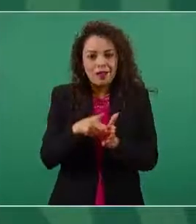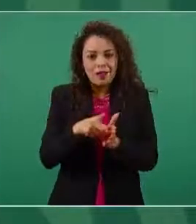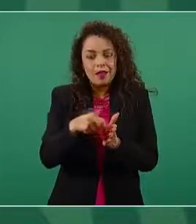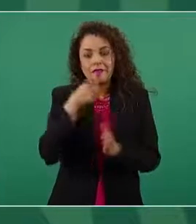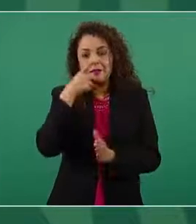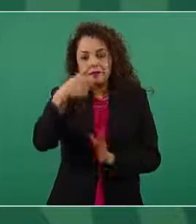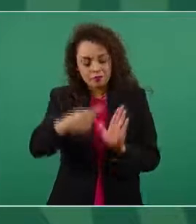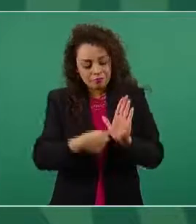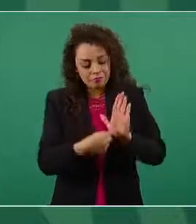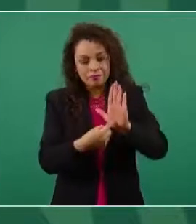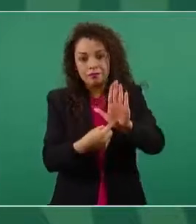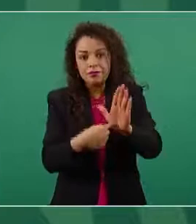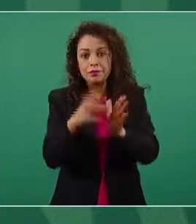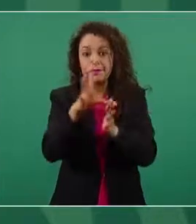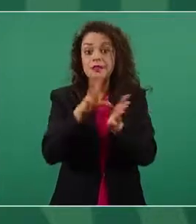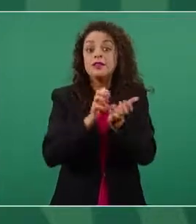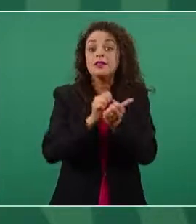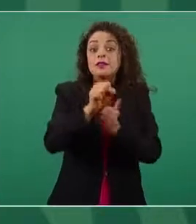constitucional.